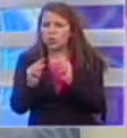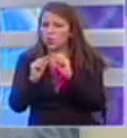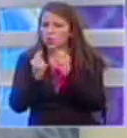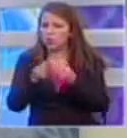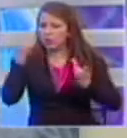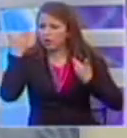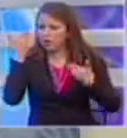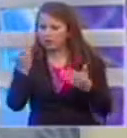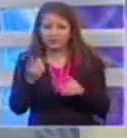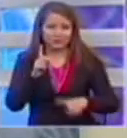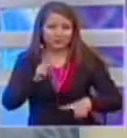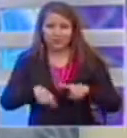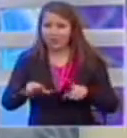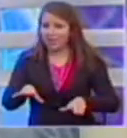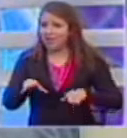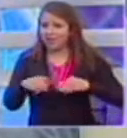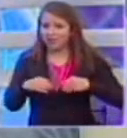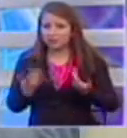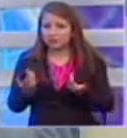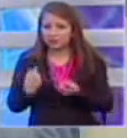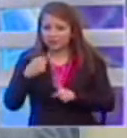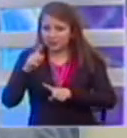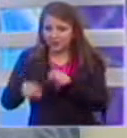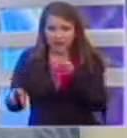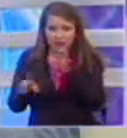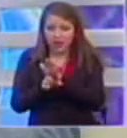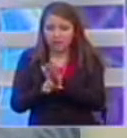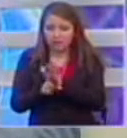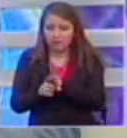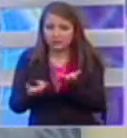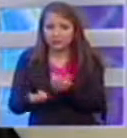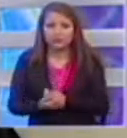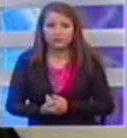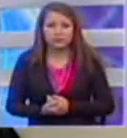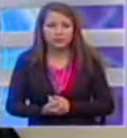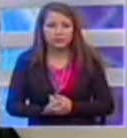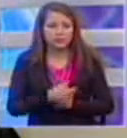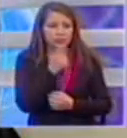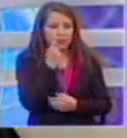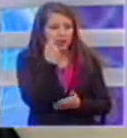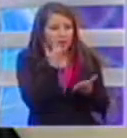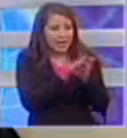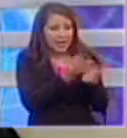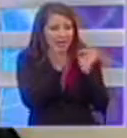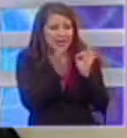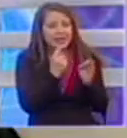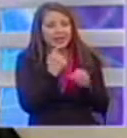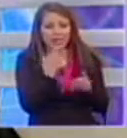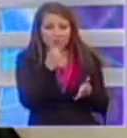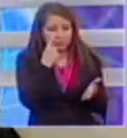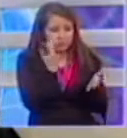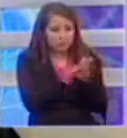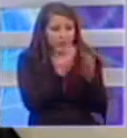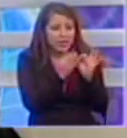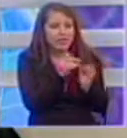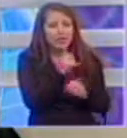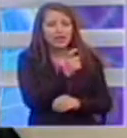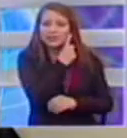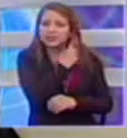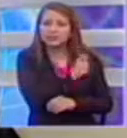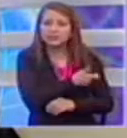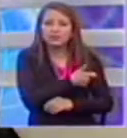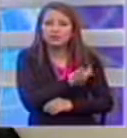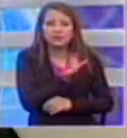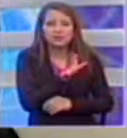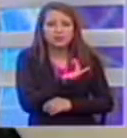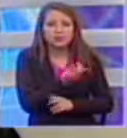cual es inaceptable, es ilegal y es inconstitucional. ¿Se comprobó quién hizo esa cuña radial? Porque todavía no queda claro.